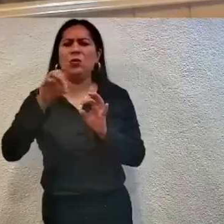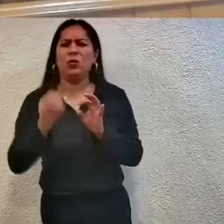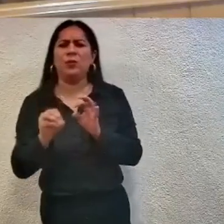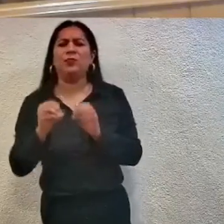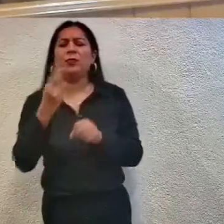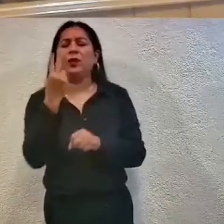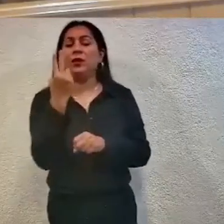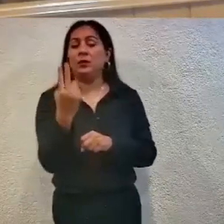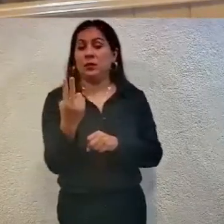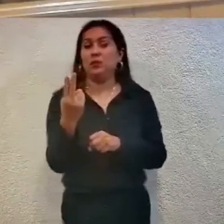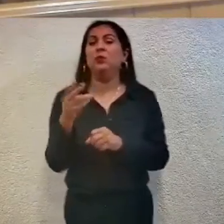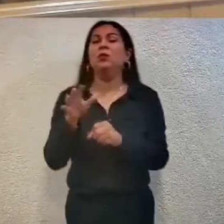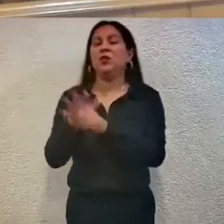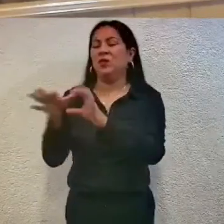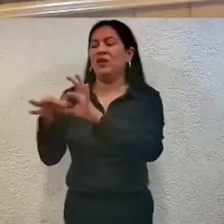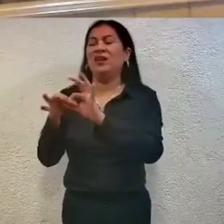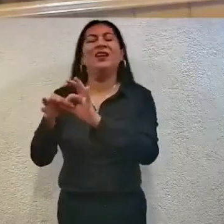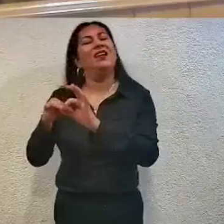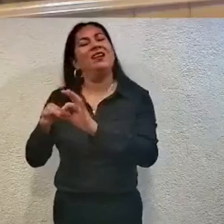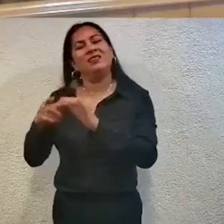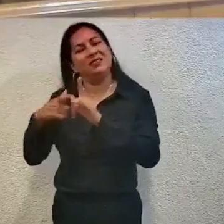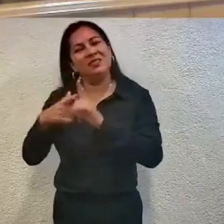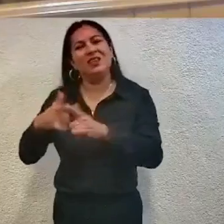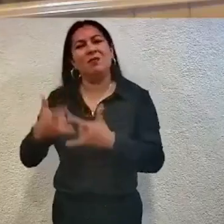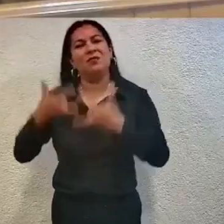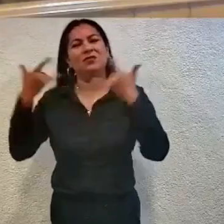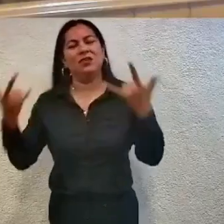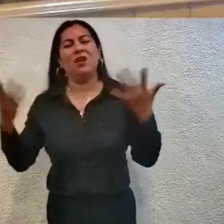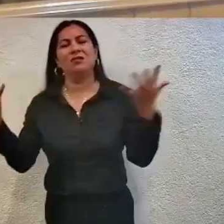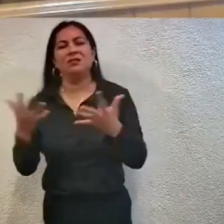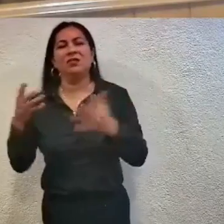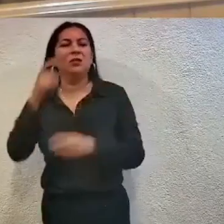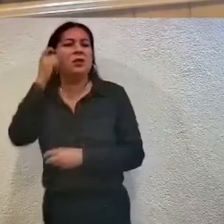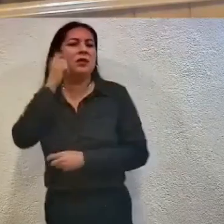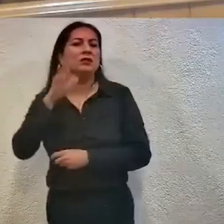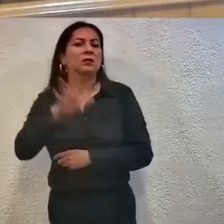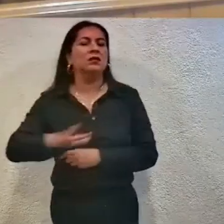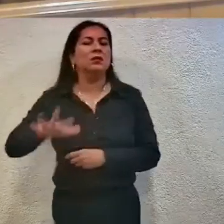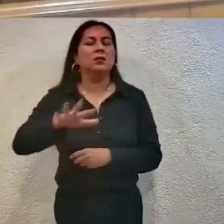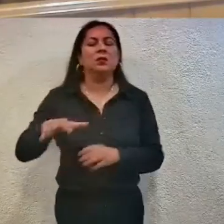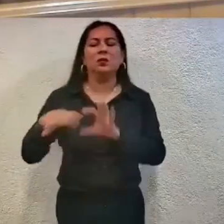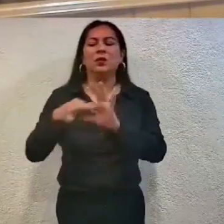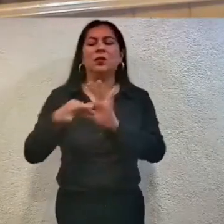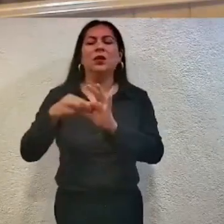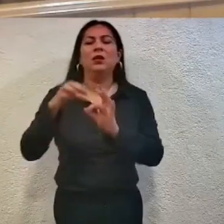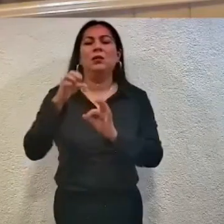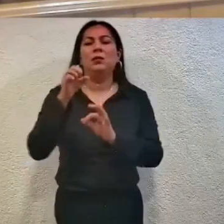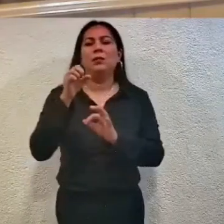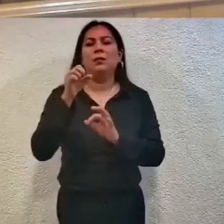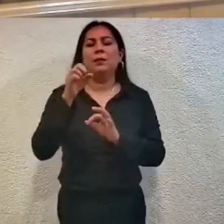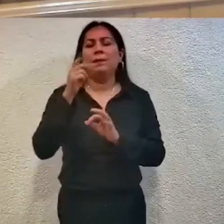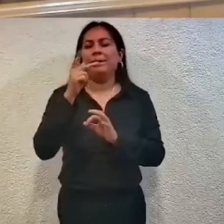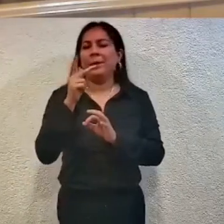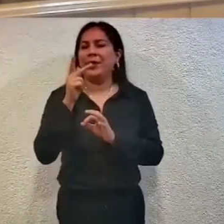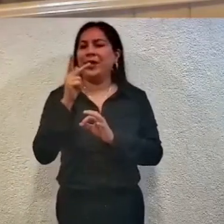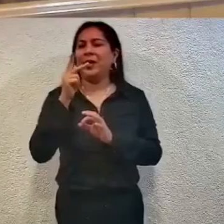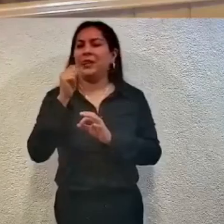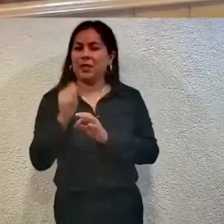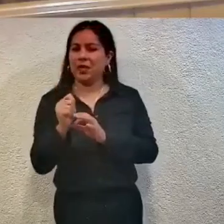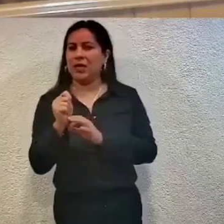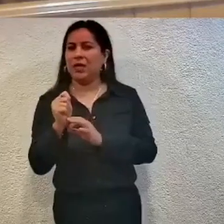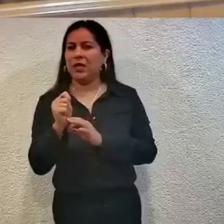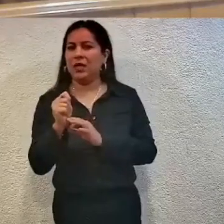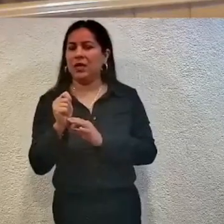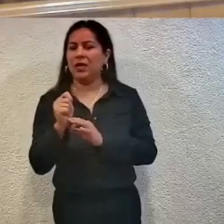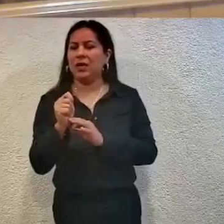Isidoro Montes de Oca, Guerrero. El segundo, por la coalición Sigamos Haciendo Historia en Guerrero, conformada por el